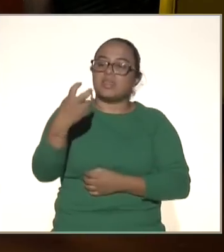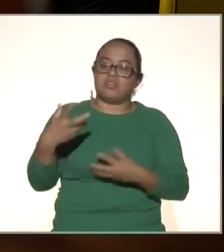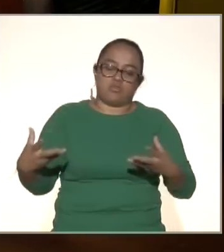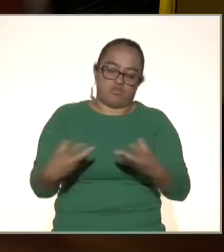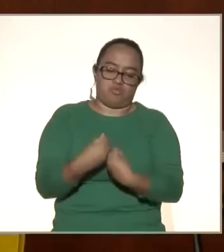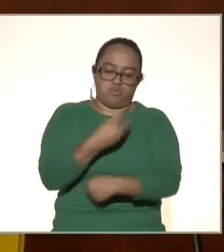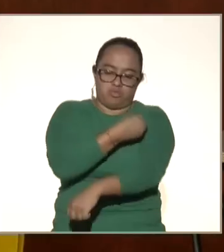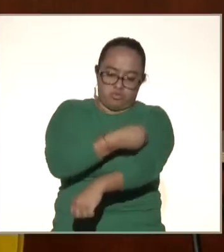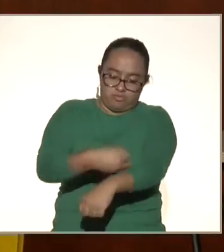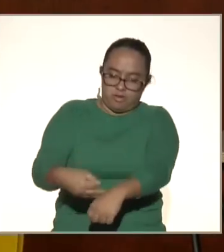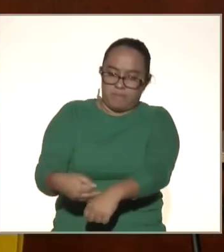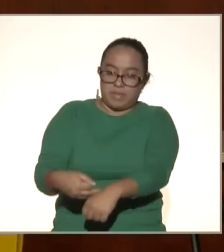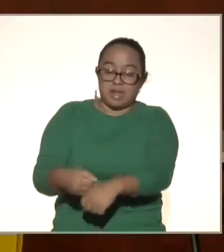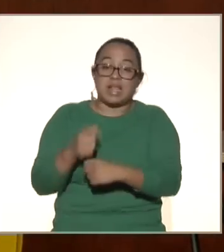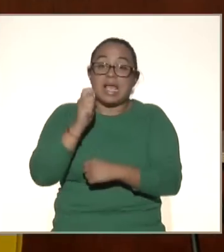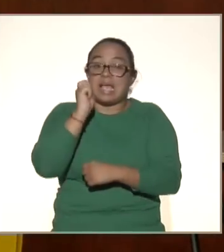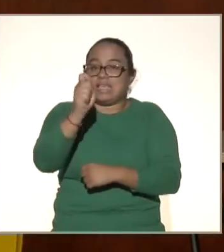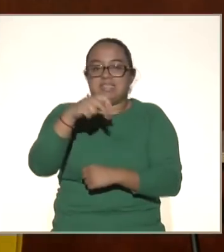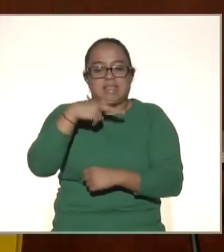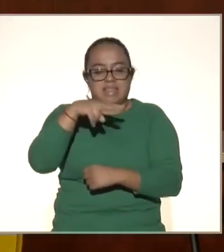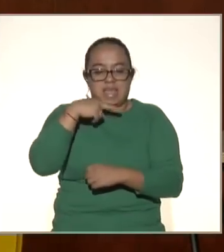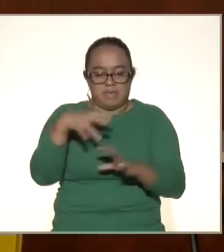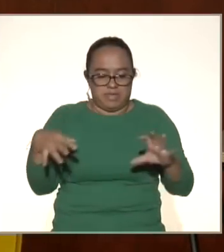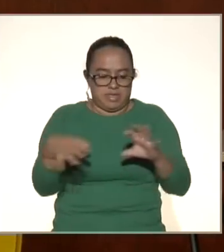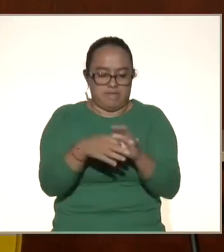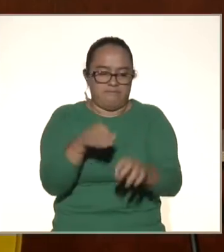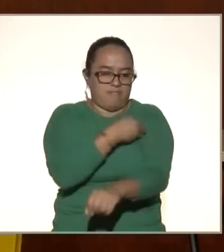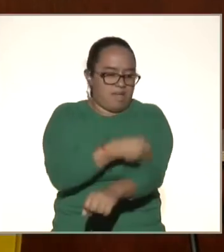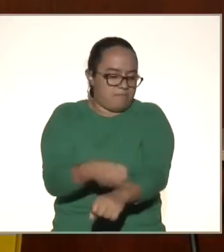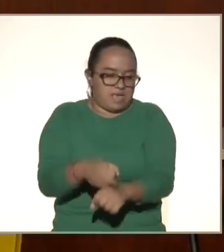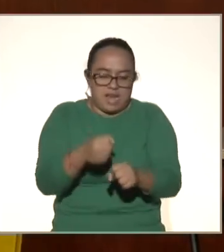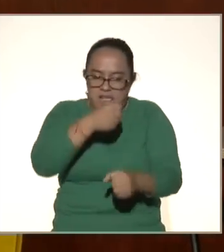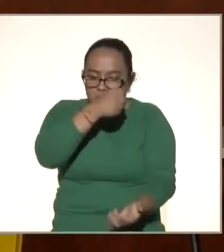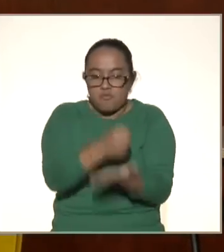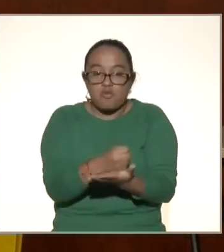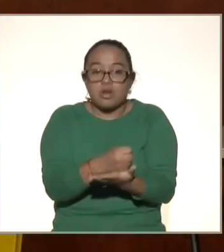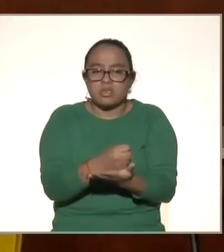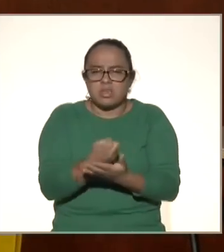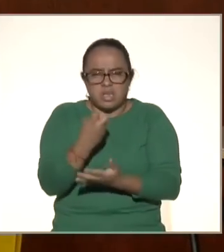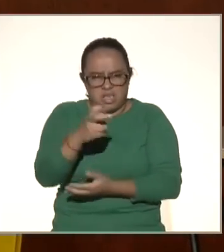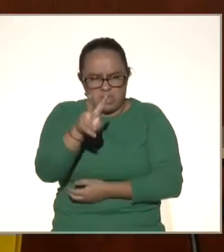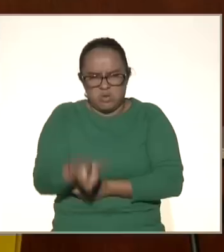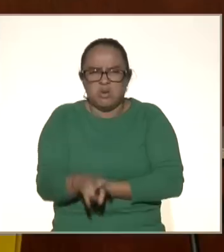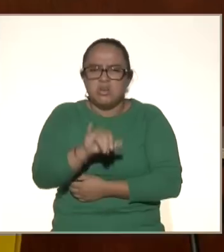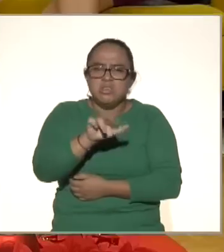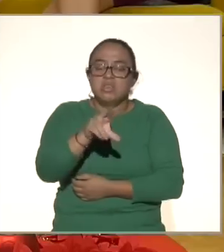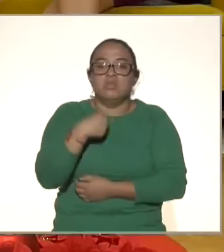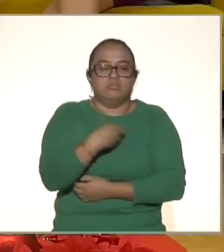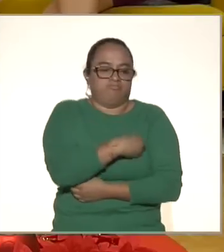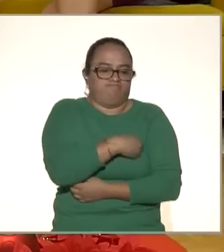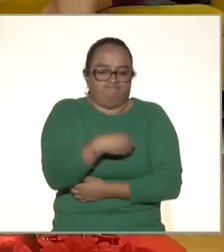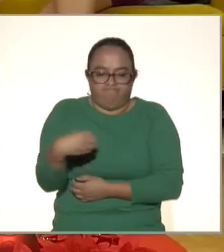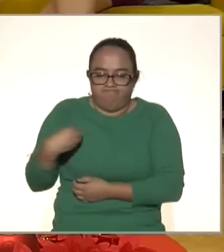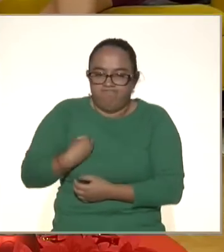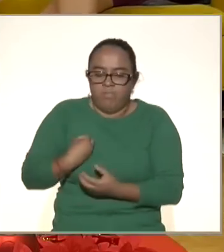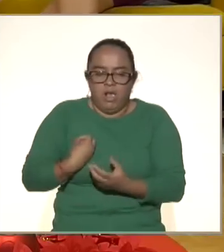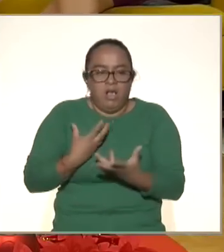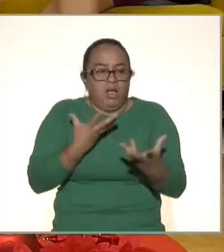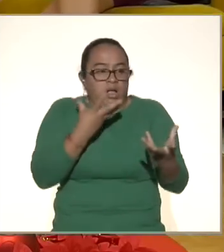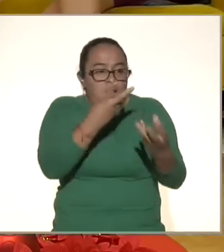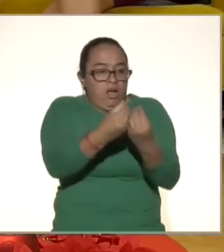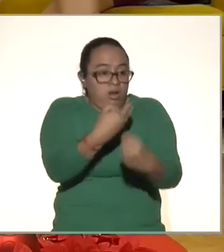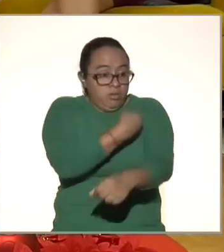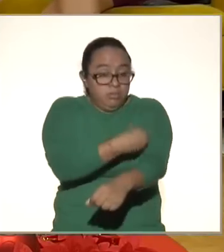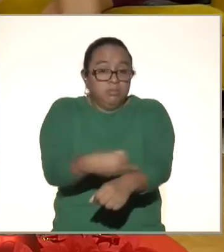familia, por excelencia. O sea, casi que Navidad va de la mano de la familia. Salvador, ¿realmente es así? ¿Estamos obligados a pasar este tiempo